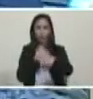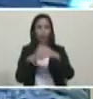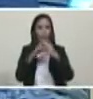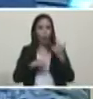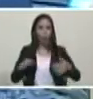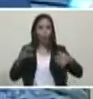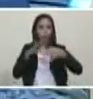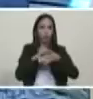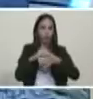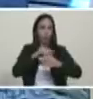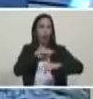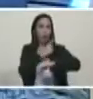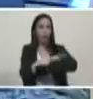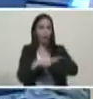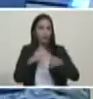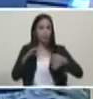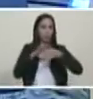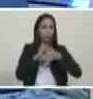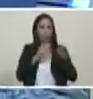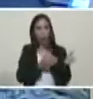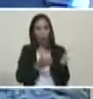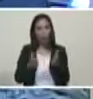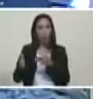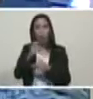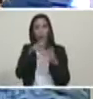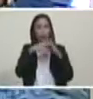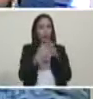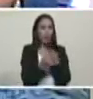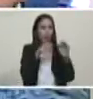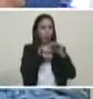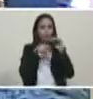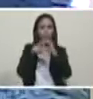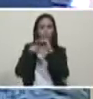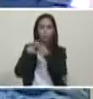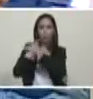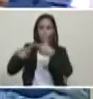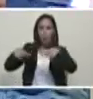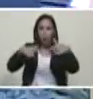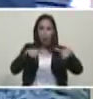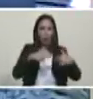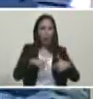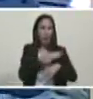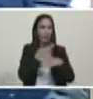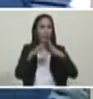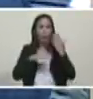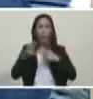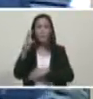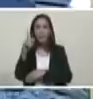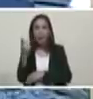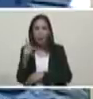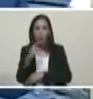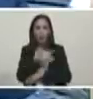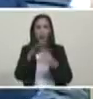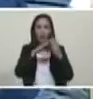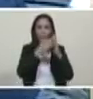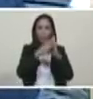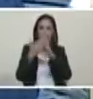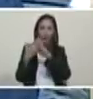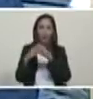confluir en una fuerte organización popular en cada barrio, en cada esquina, en cada cuadra, en cada comunidad, una